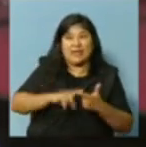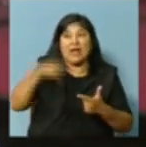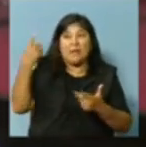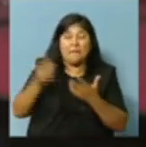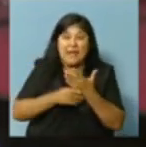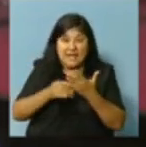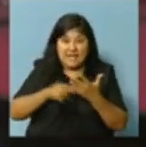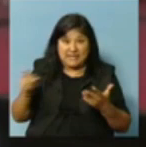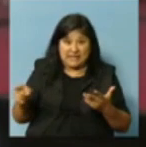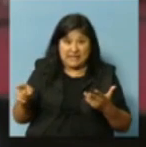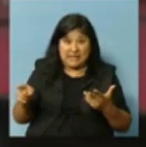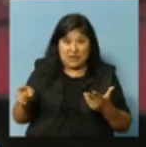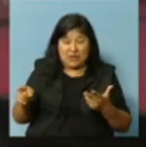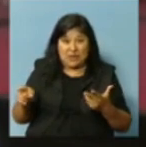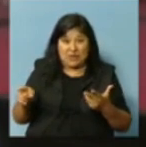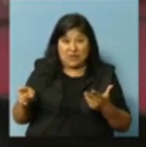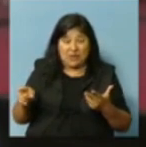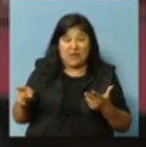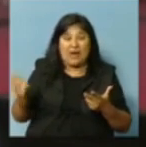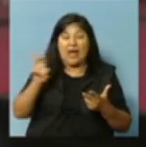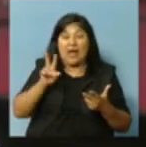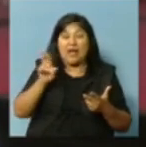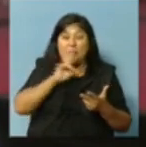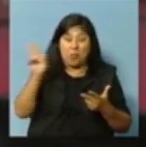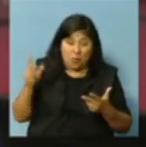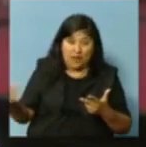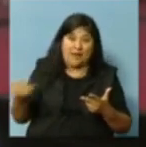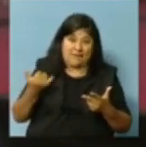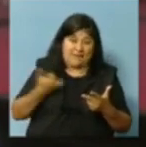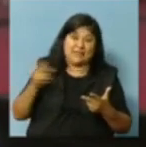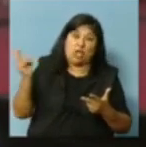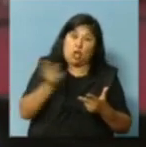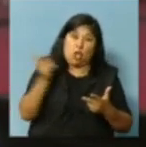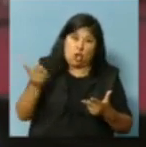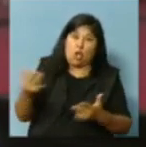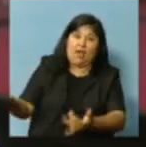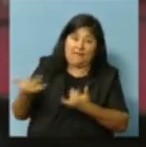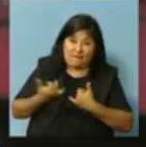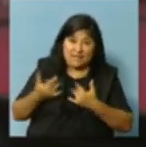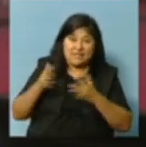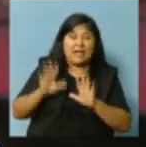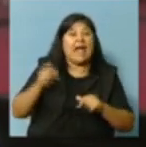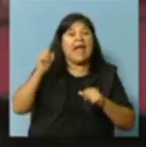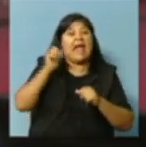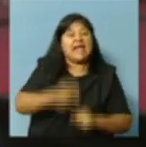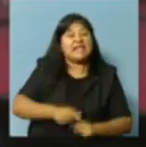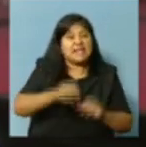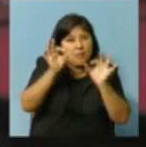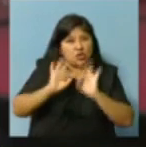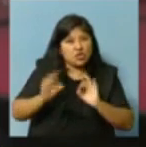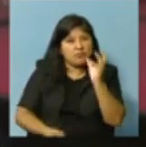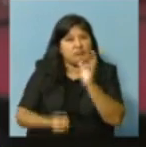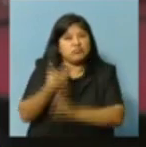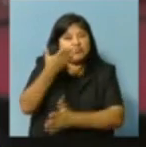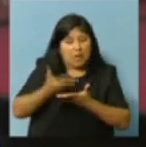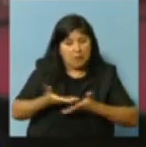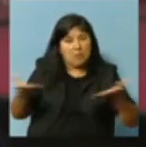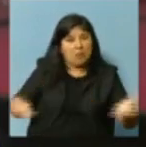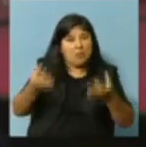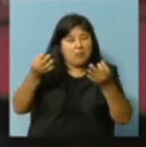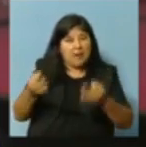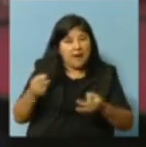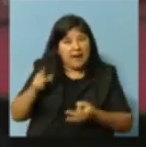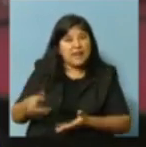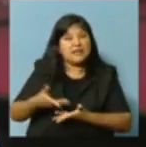de este gran programa y de cómo el gobierno de jujuy está